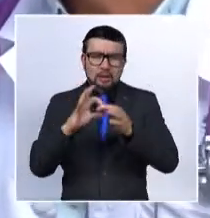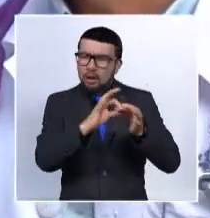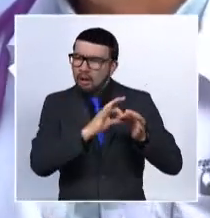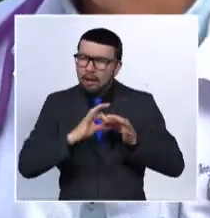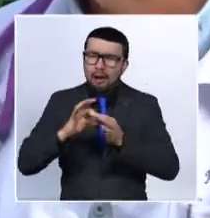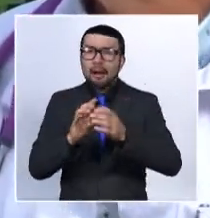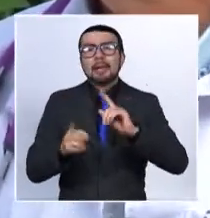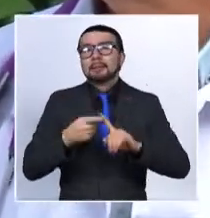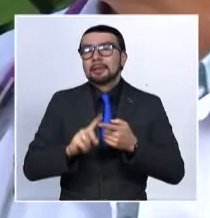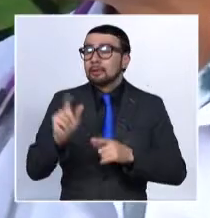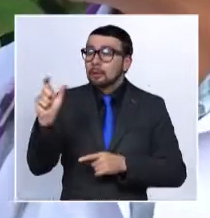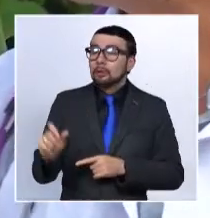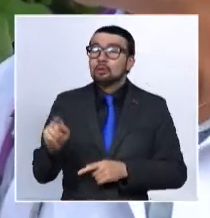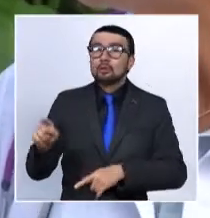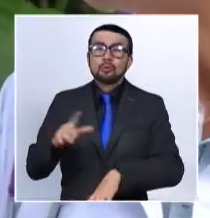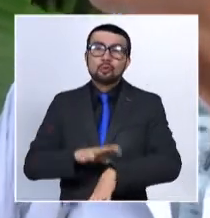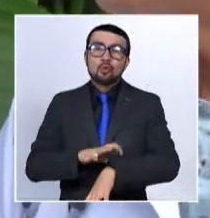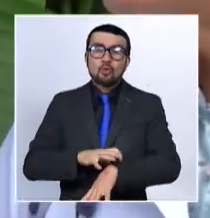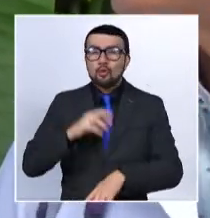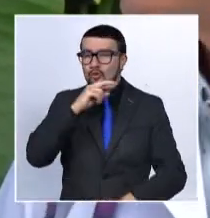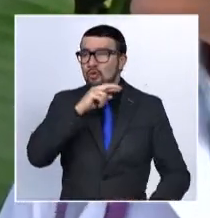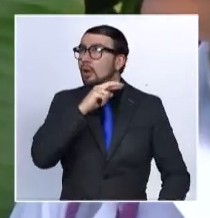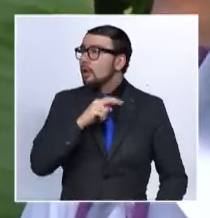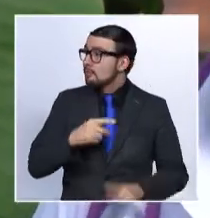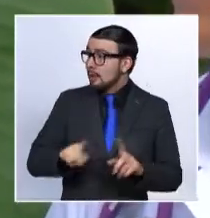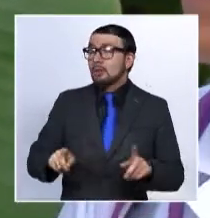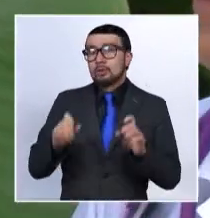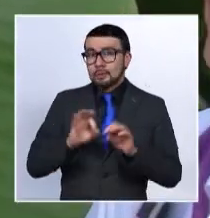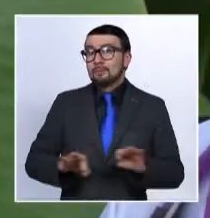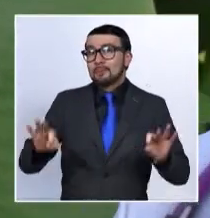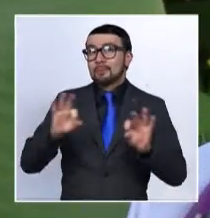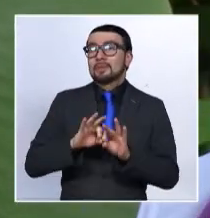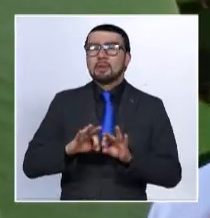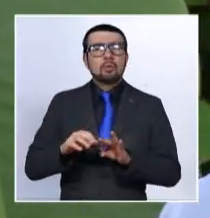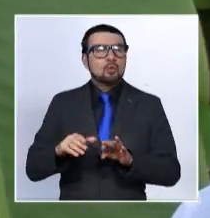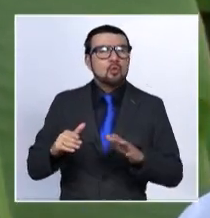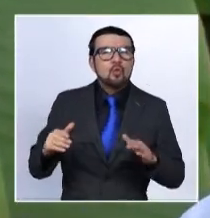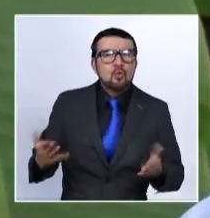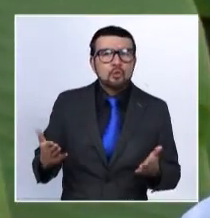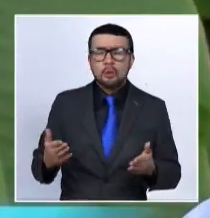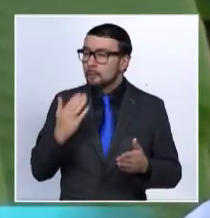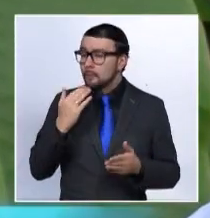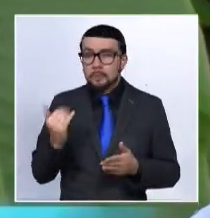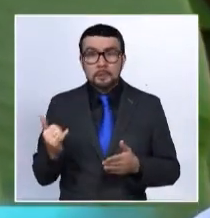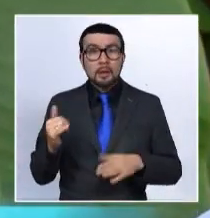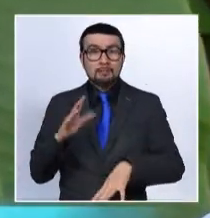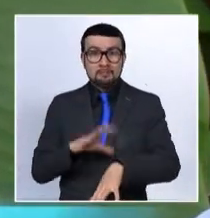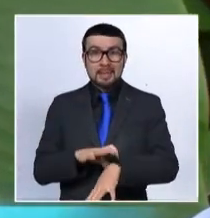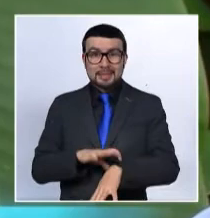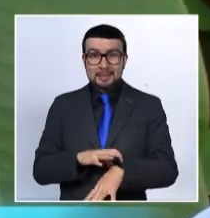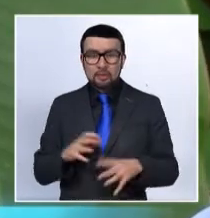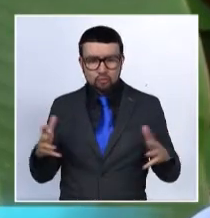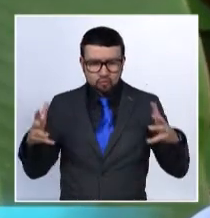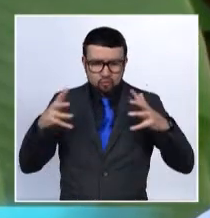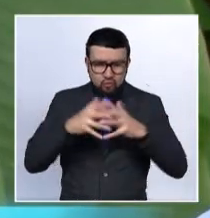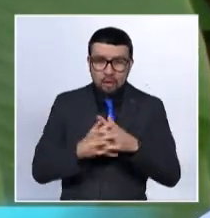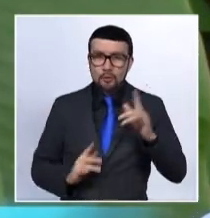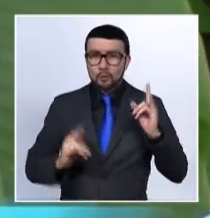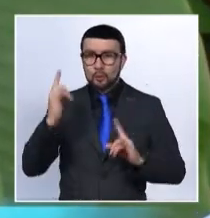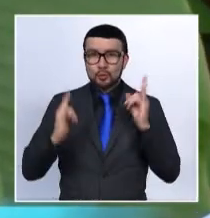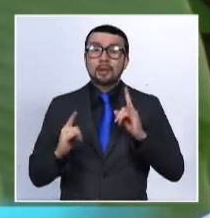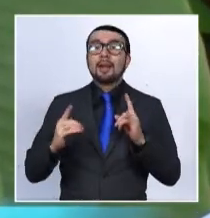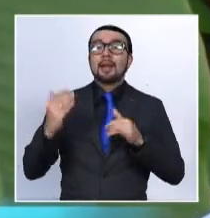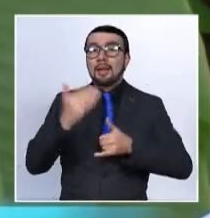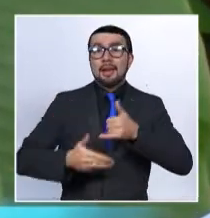Enrique, y pues es algo histórico cómo se formó la medicina bioenergética en el eje cafetero, primero en